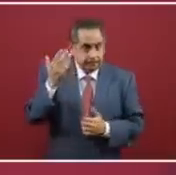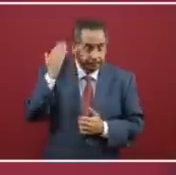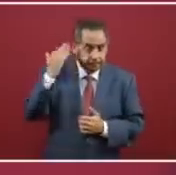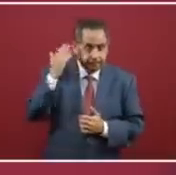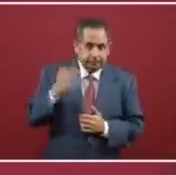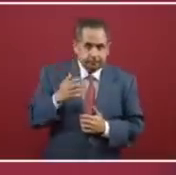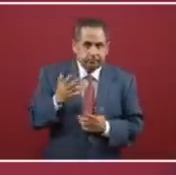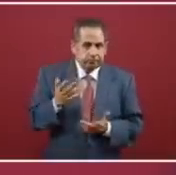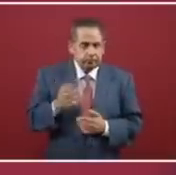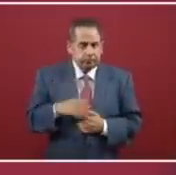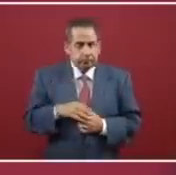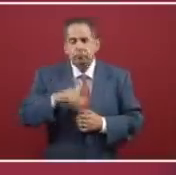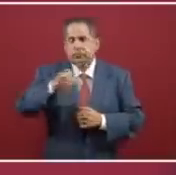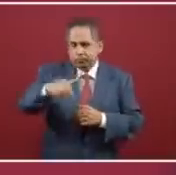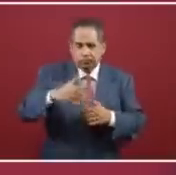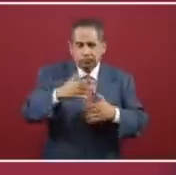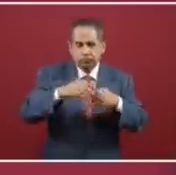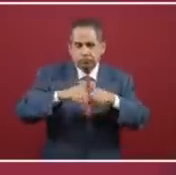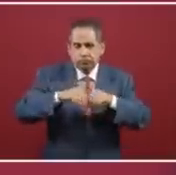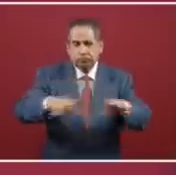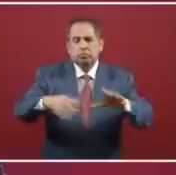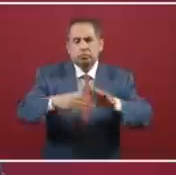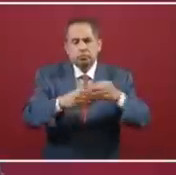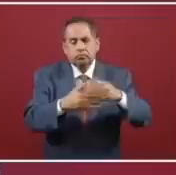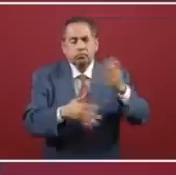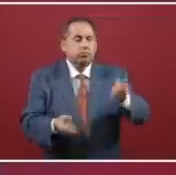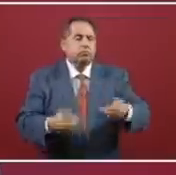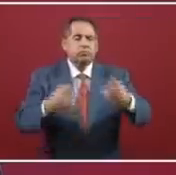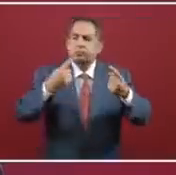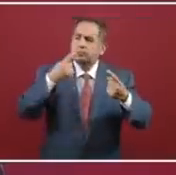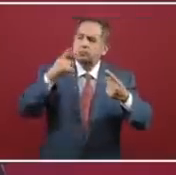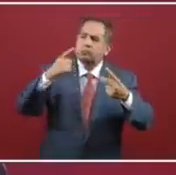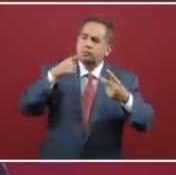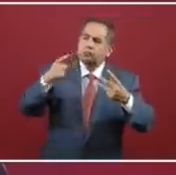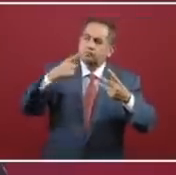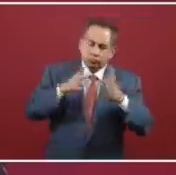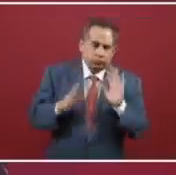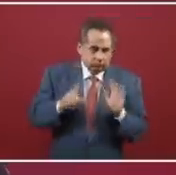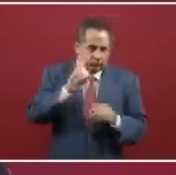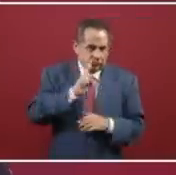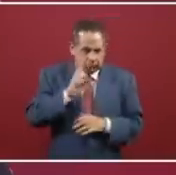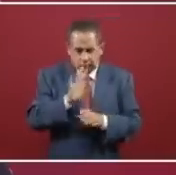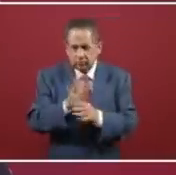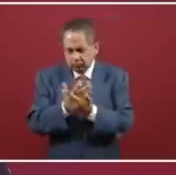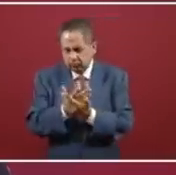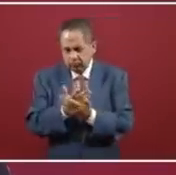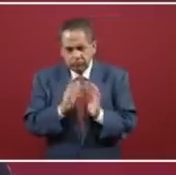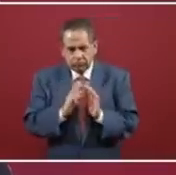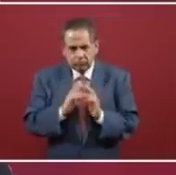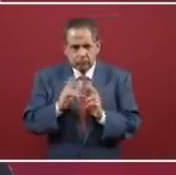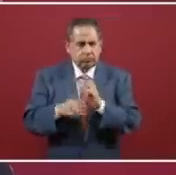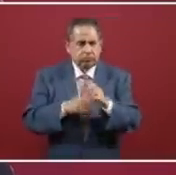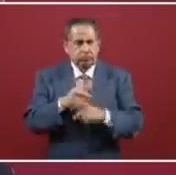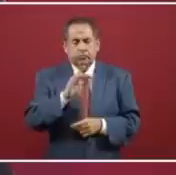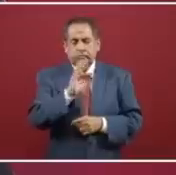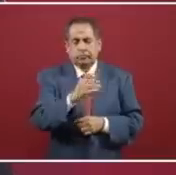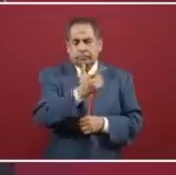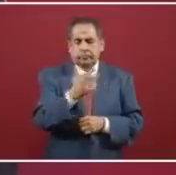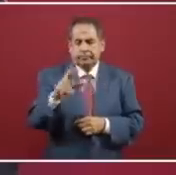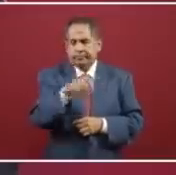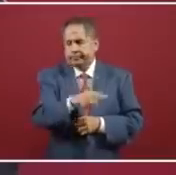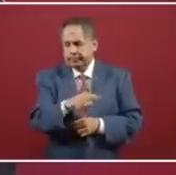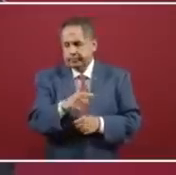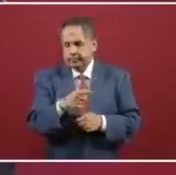vamos a dar a conocer cuántas denuncias se han presentado en la fiscalía